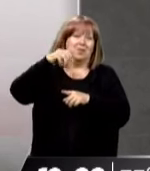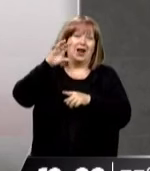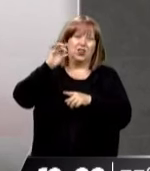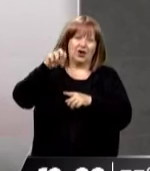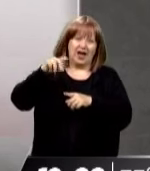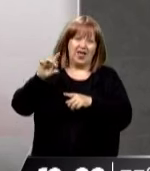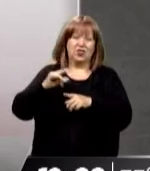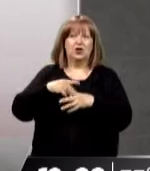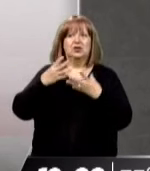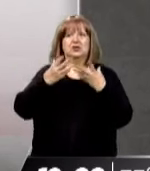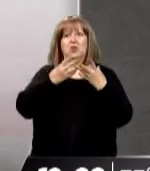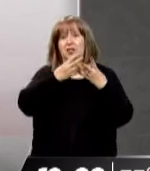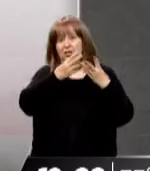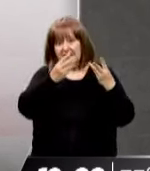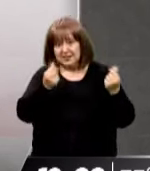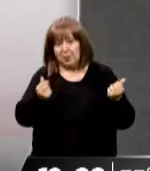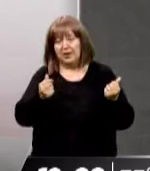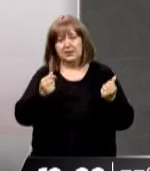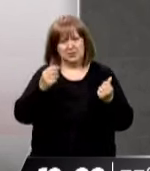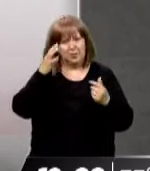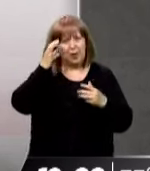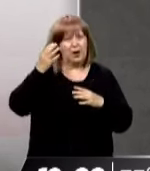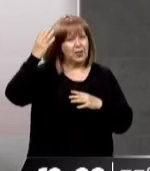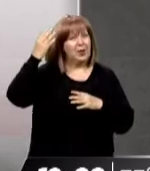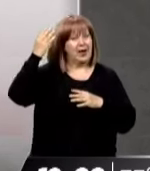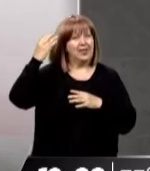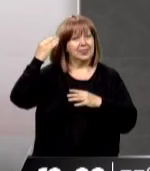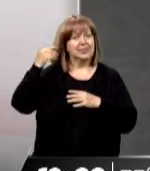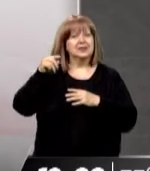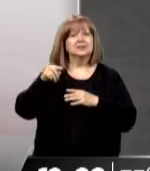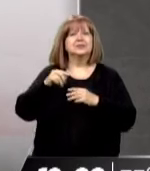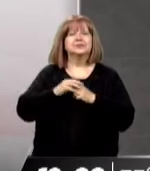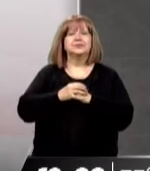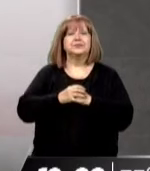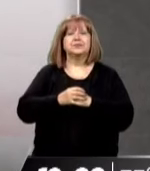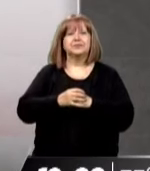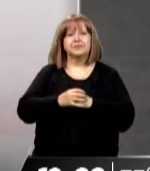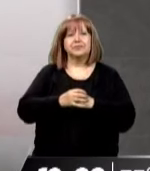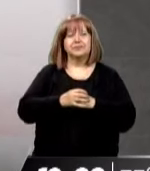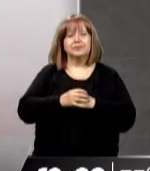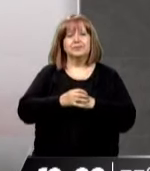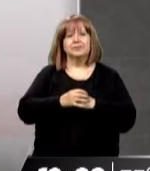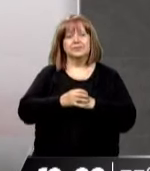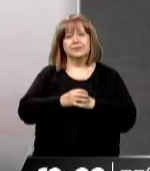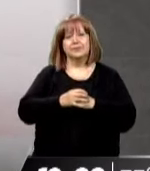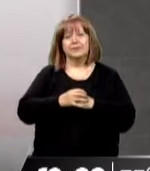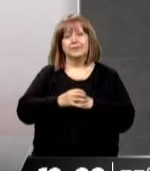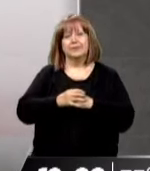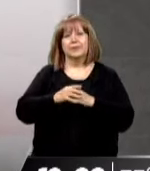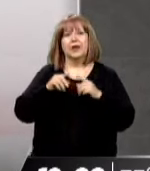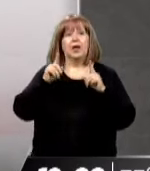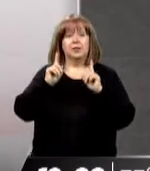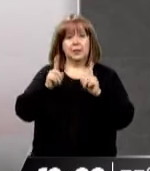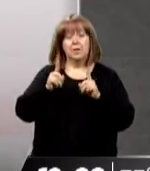las comunidades mapuches fueron los que más protestaron respecto de esto y la problemática se puso más en el centro de la